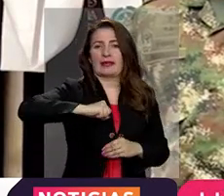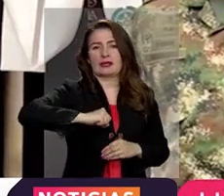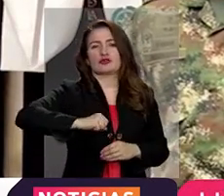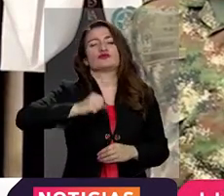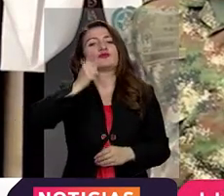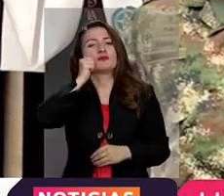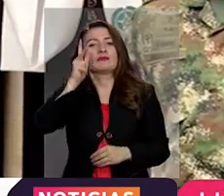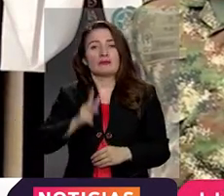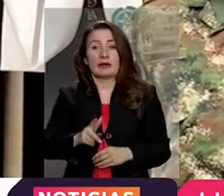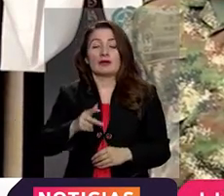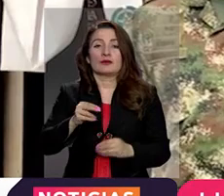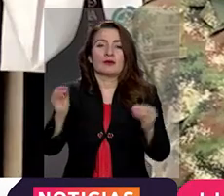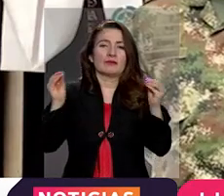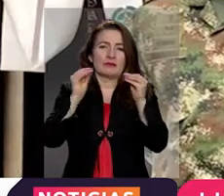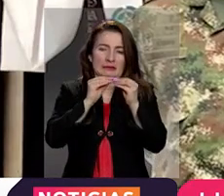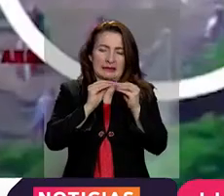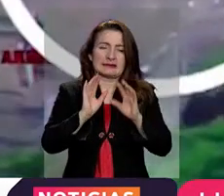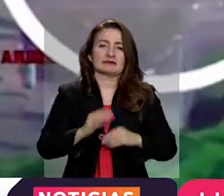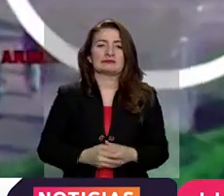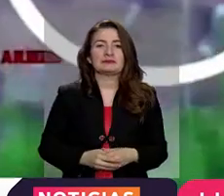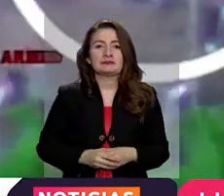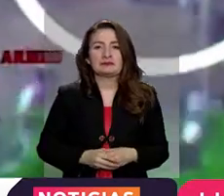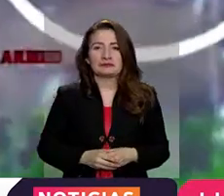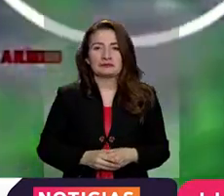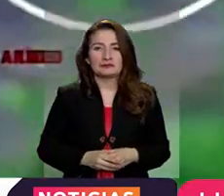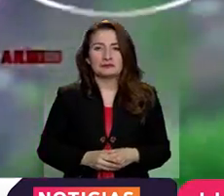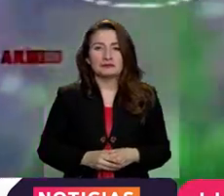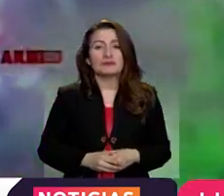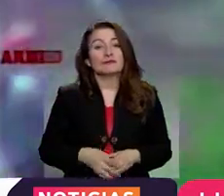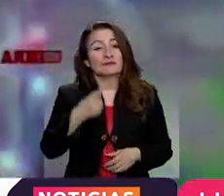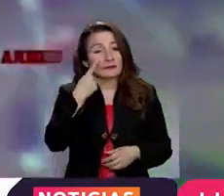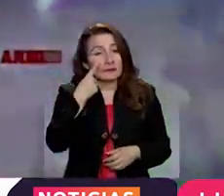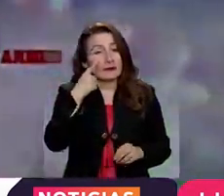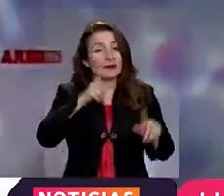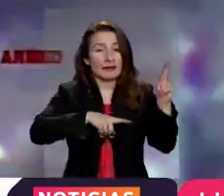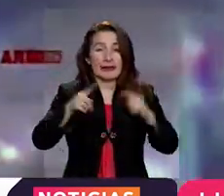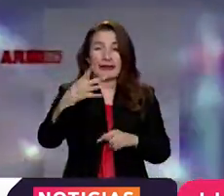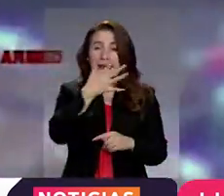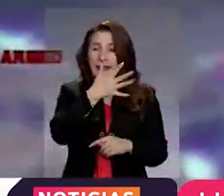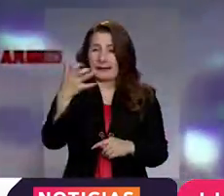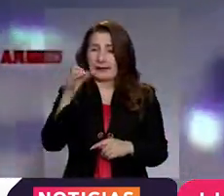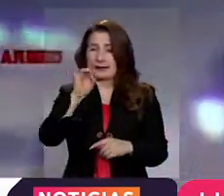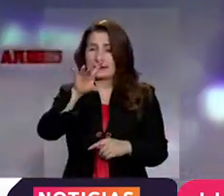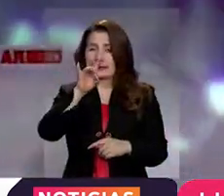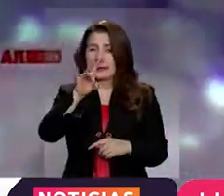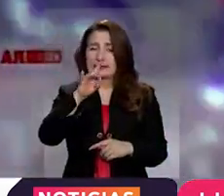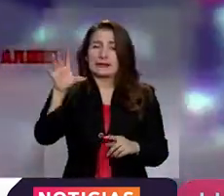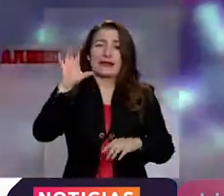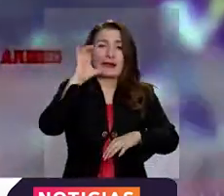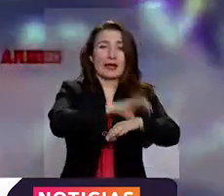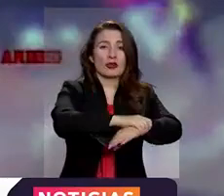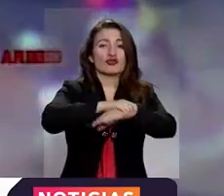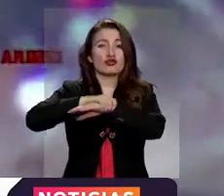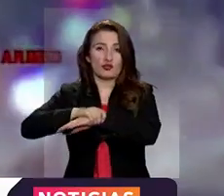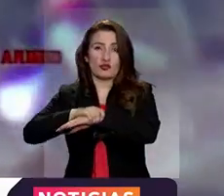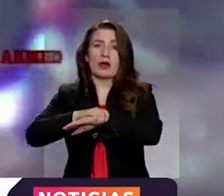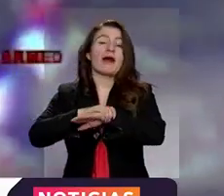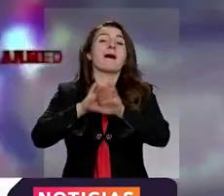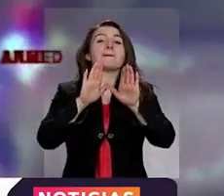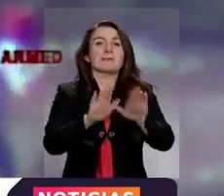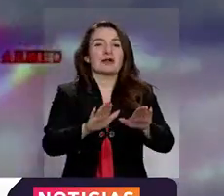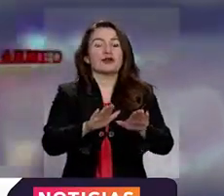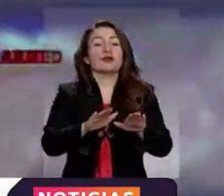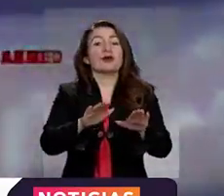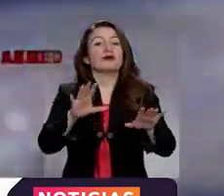formación de más de 90 horas. De esta manera se resalta que se han generado 515 capturas en lo que va del paro y se han